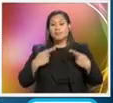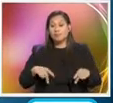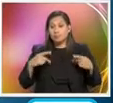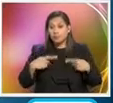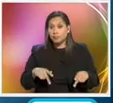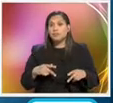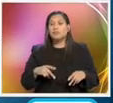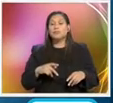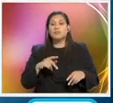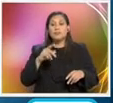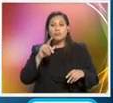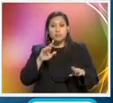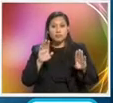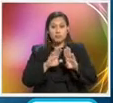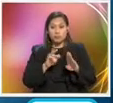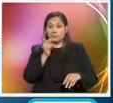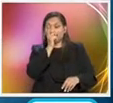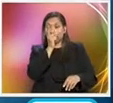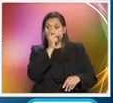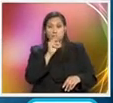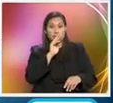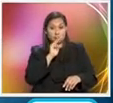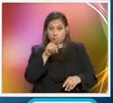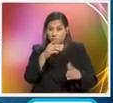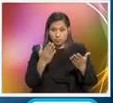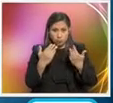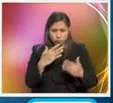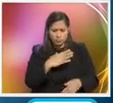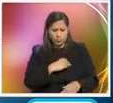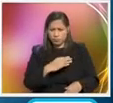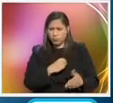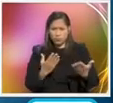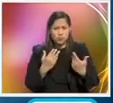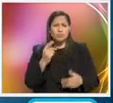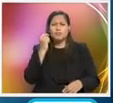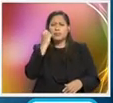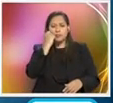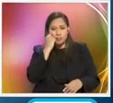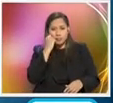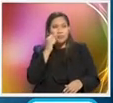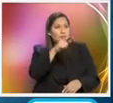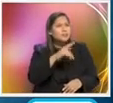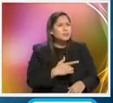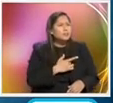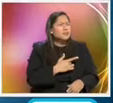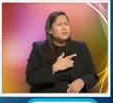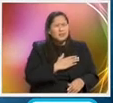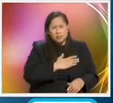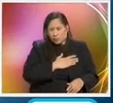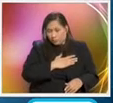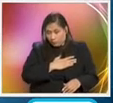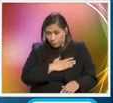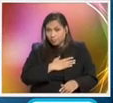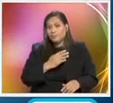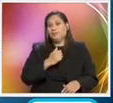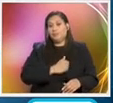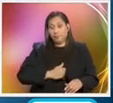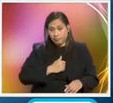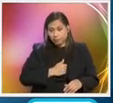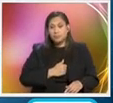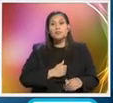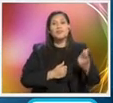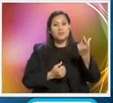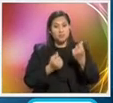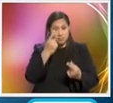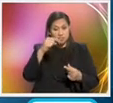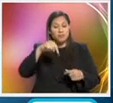gente, si no son padres, de todos modos tienen muchas maneras de engancharse. Desafortunadamente es una situación que